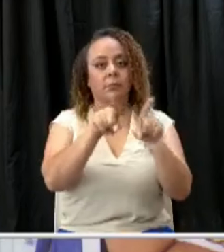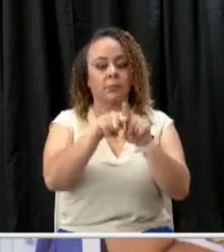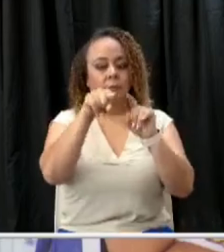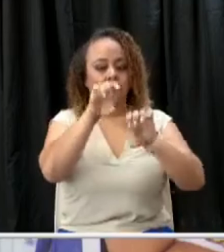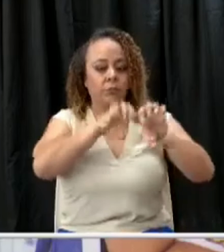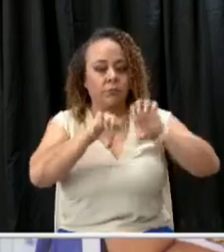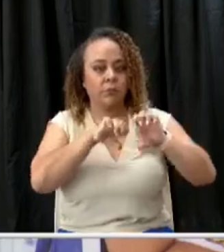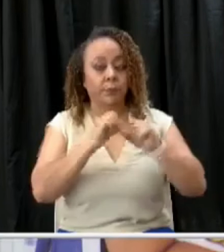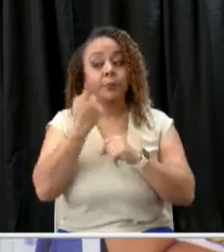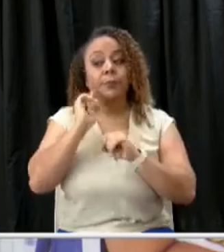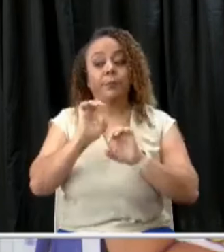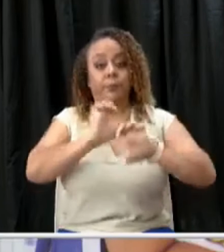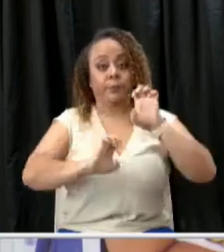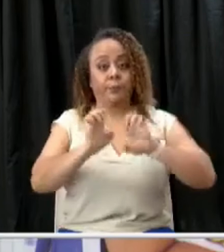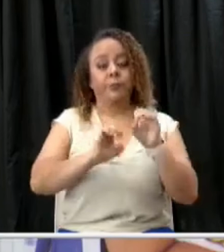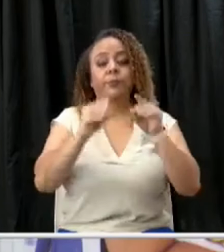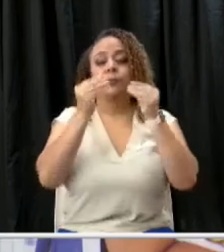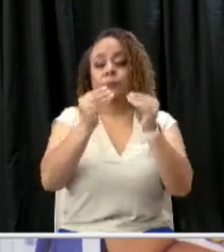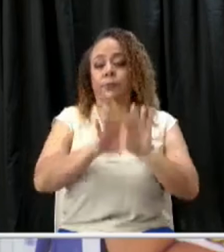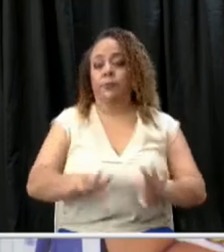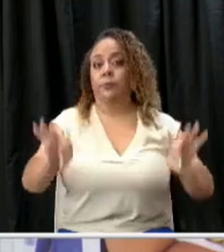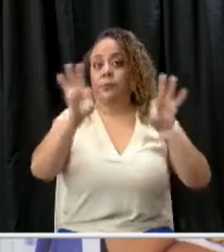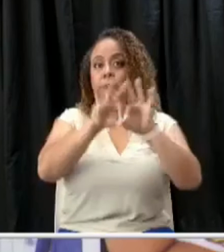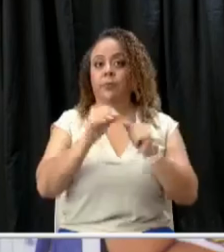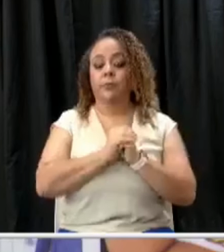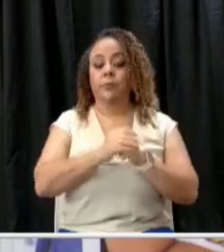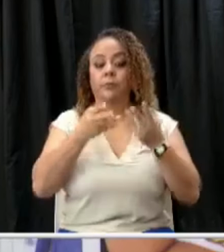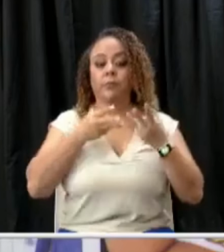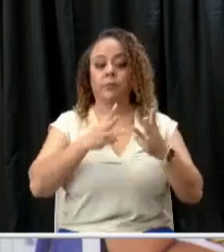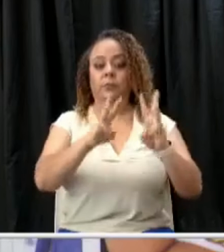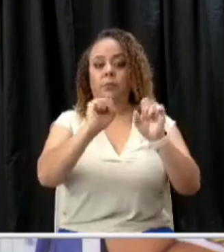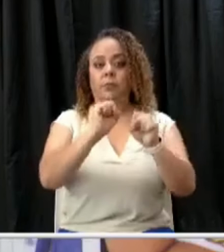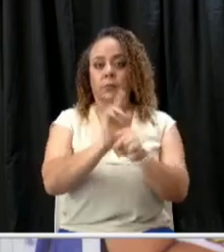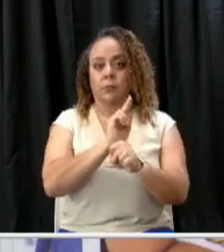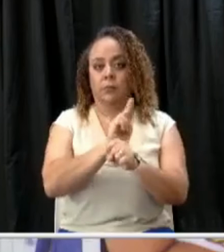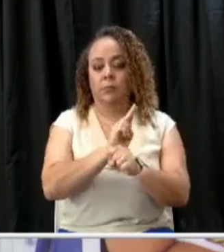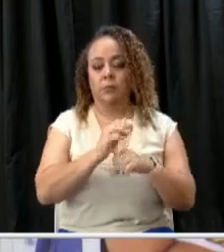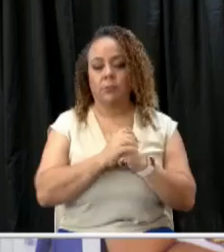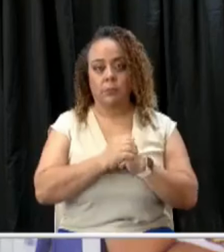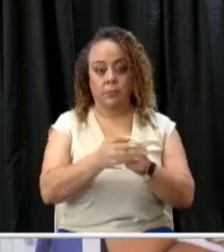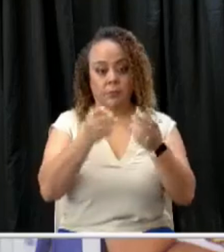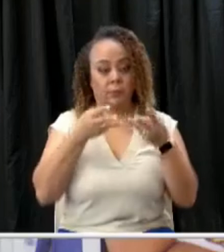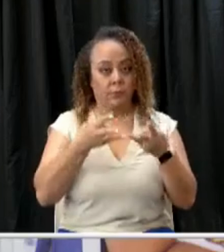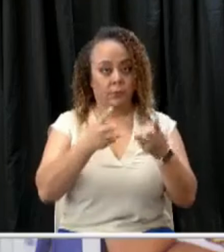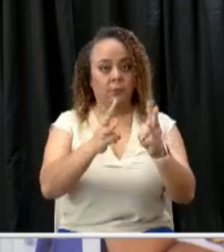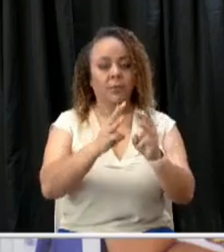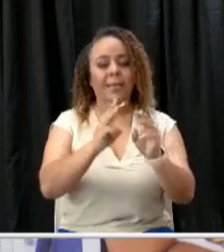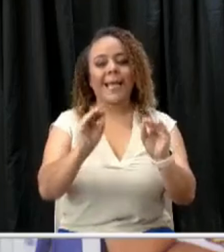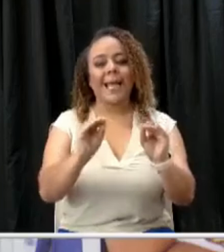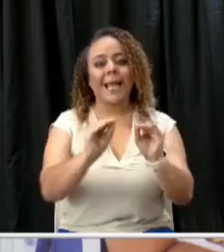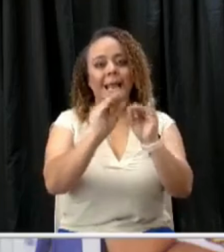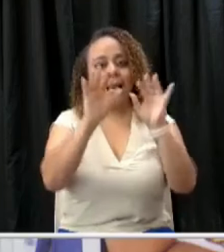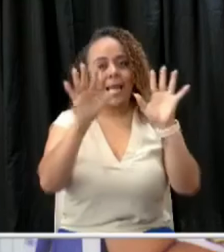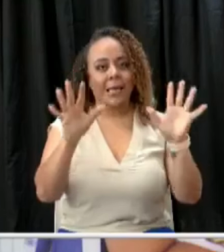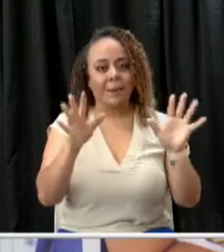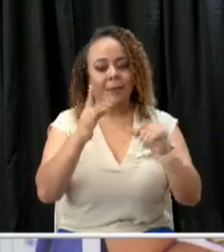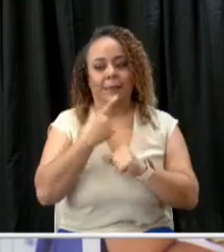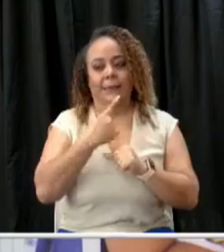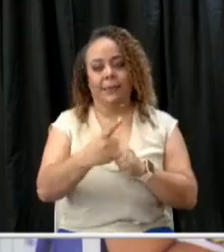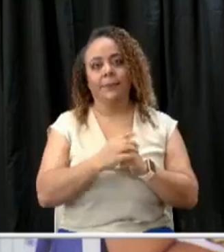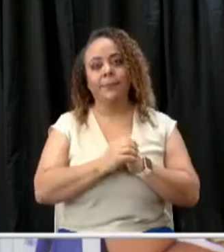mediciones. Para las mediciones es importante el método que se va a utilizar, que el método evidentemente